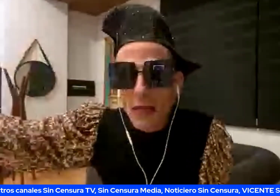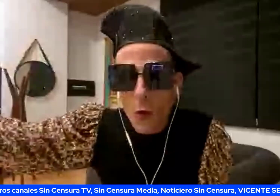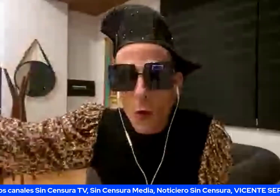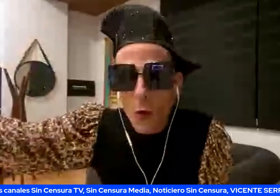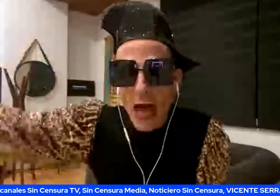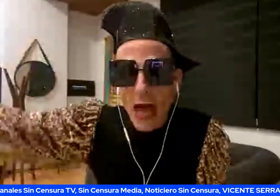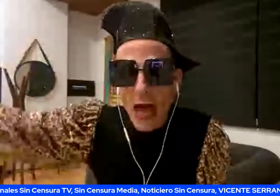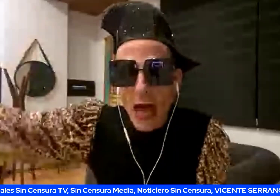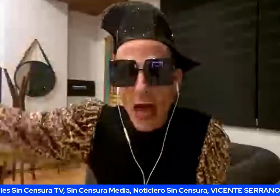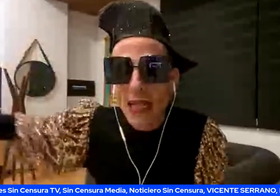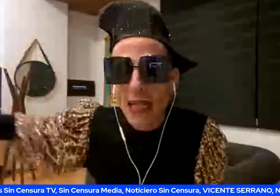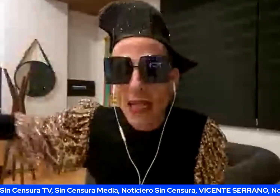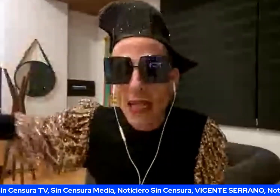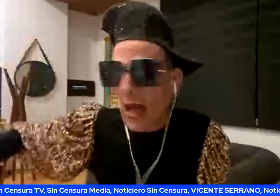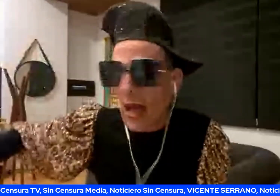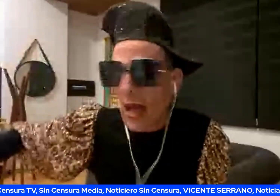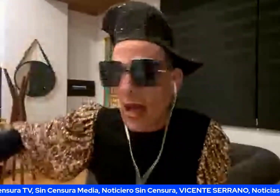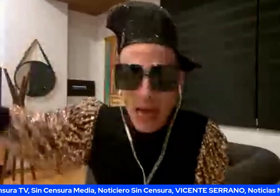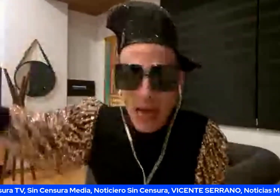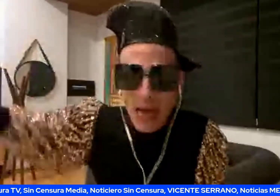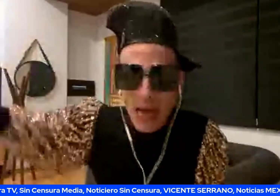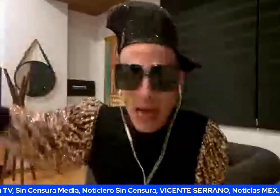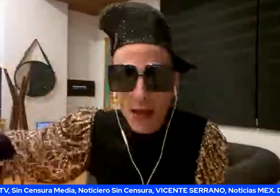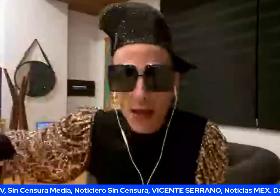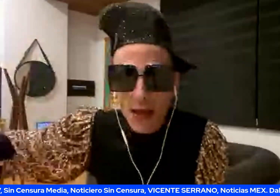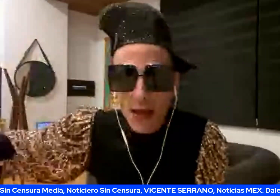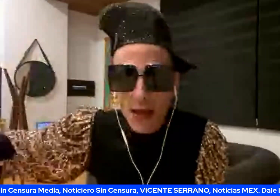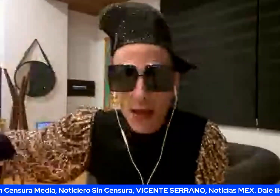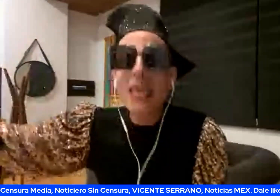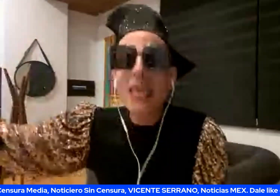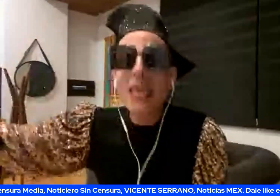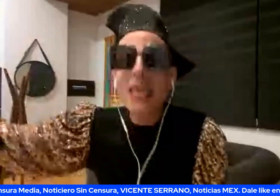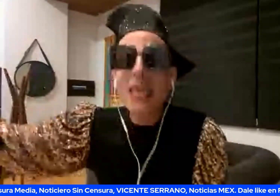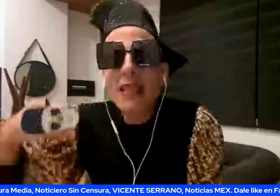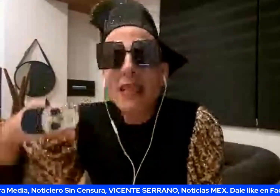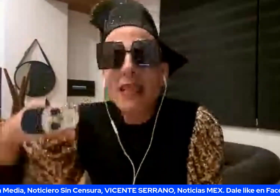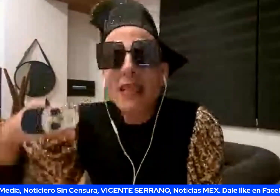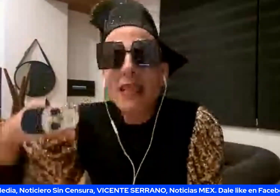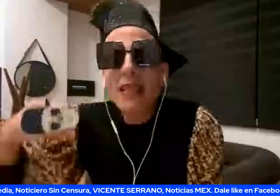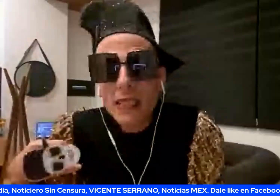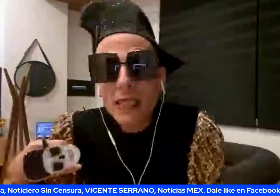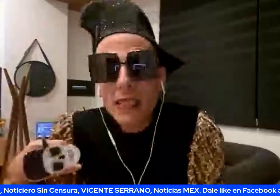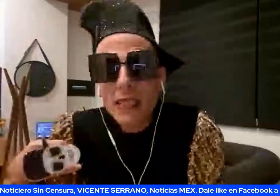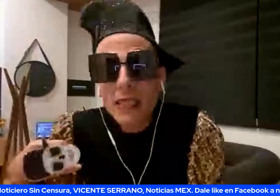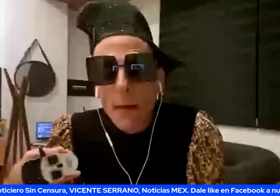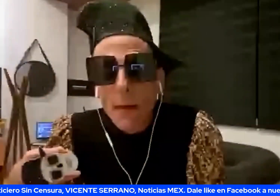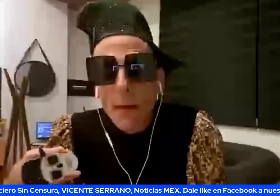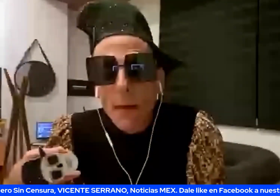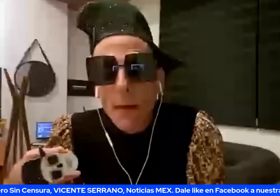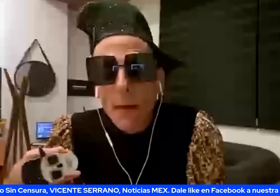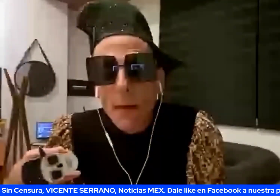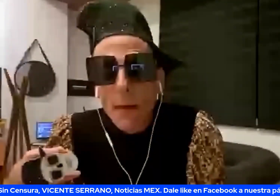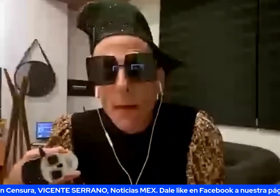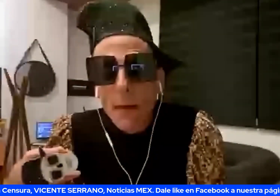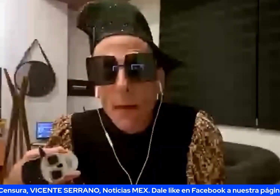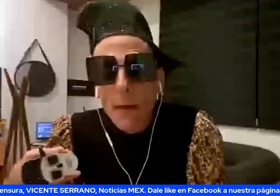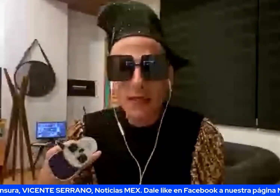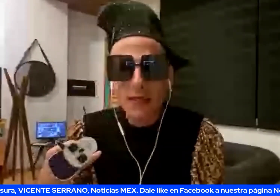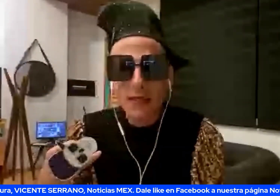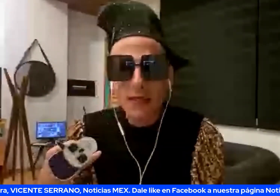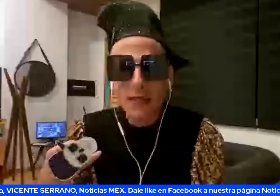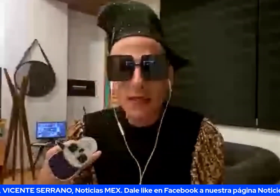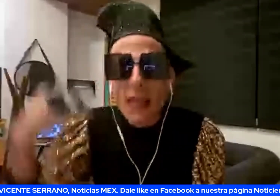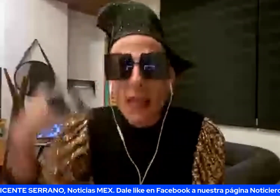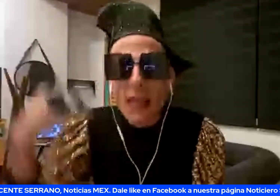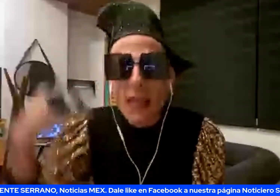vecino Perú el gas que aparte te queda a nada. Y cuando aparte no necesitabas ni comprar de Perú porque tú tenías